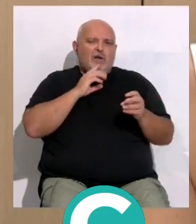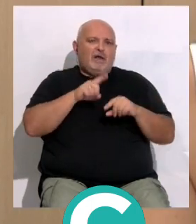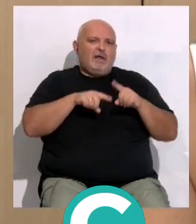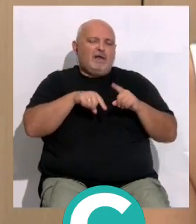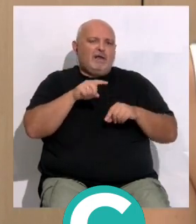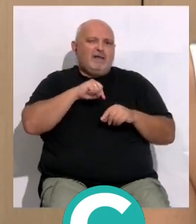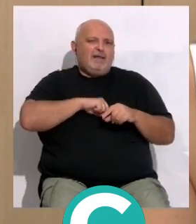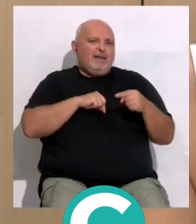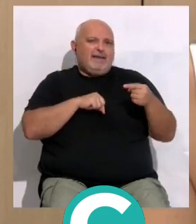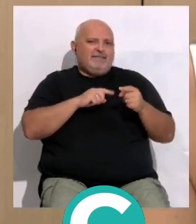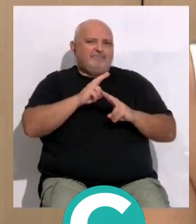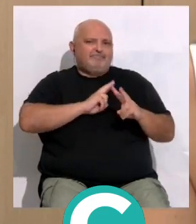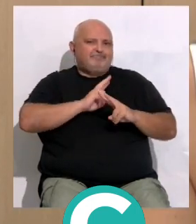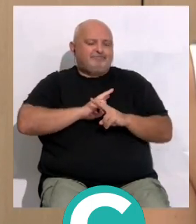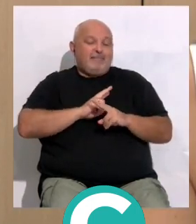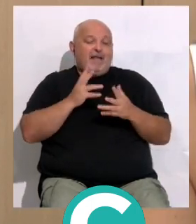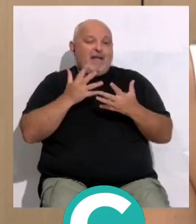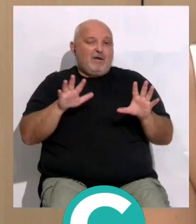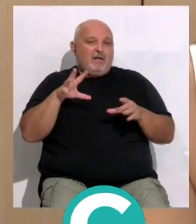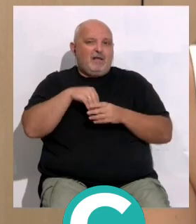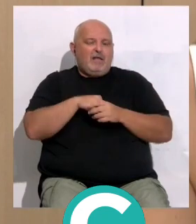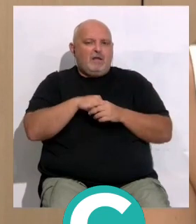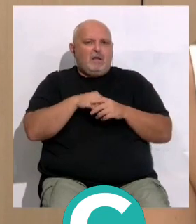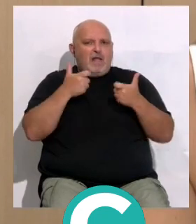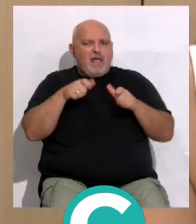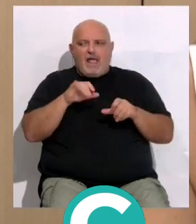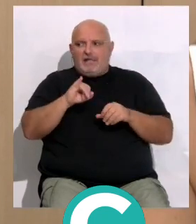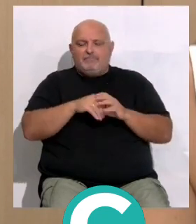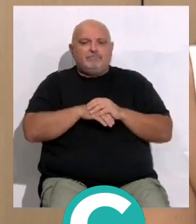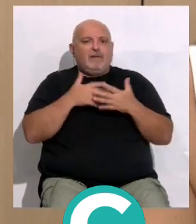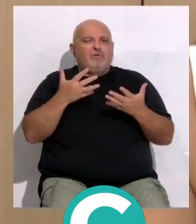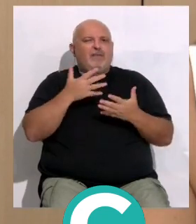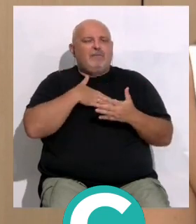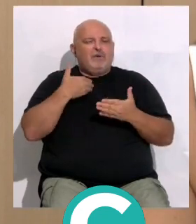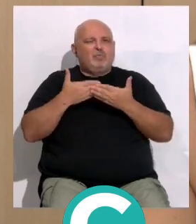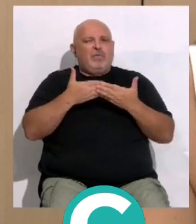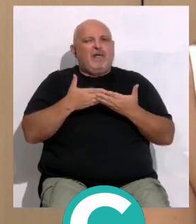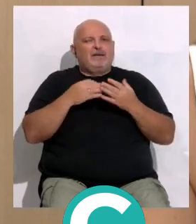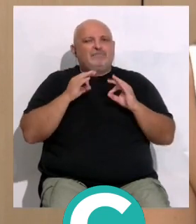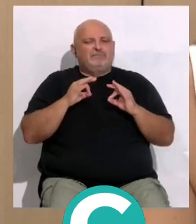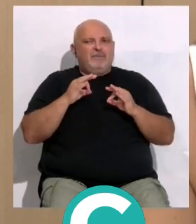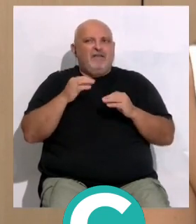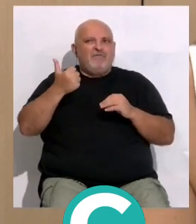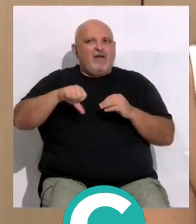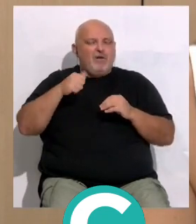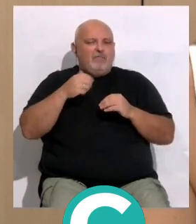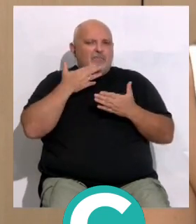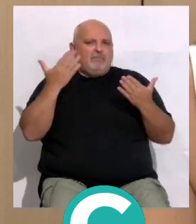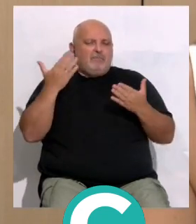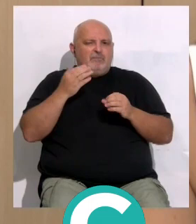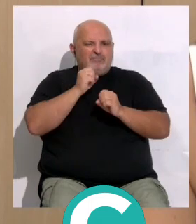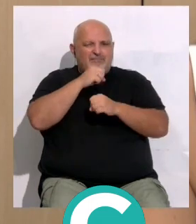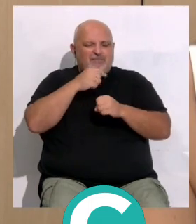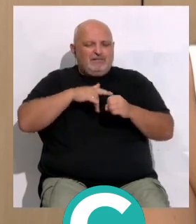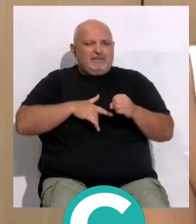gente que responde negativamente, a pesar de estar haciendo una intervención. Entonces nosotros queremos estudiar precisamente esos valores, por ejemplo, de la